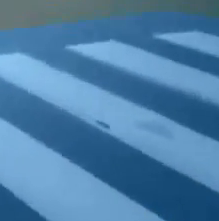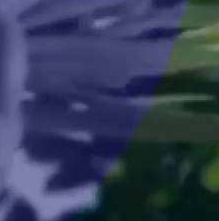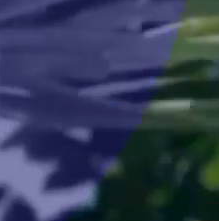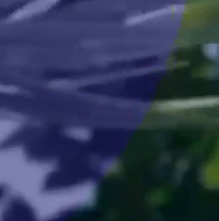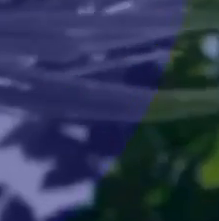ah